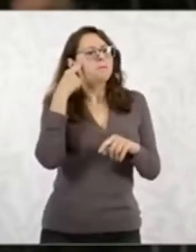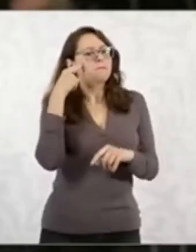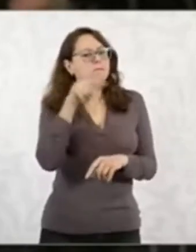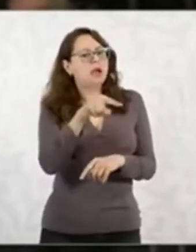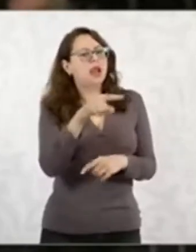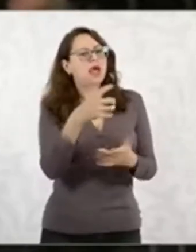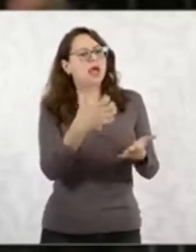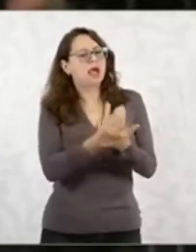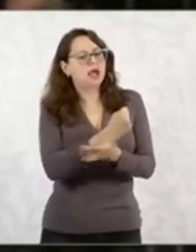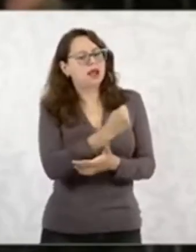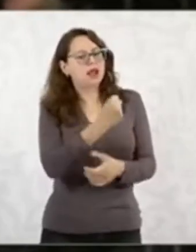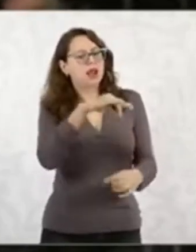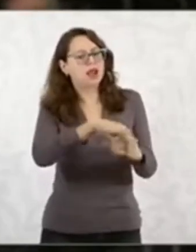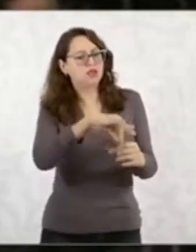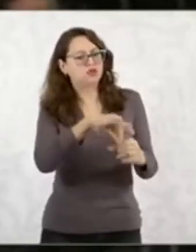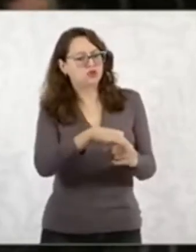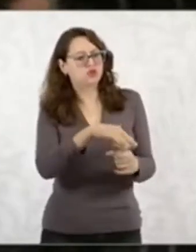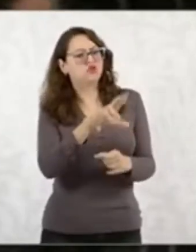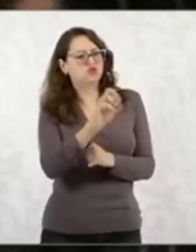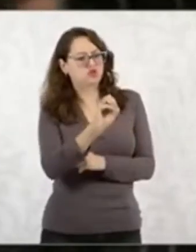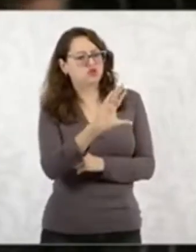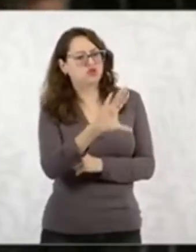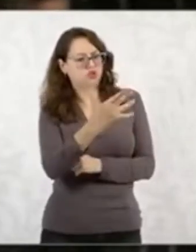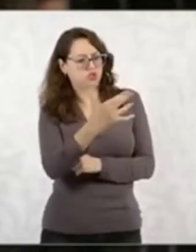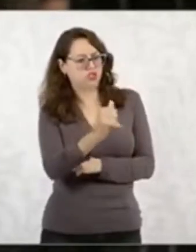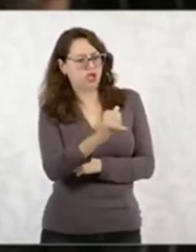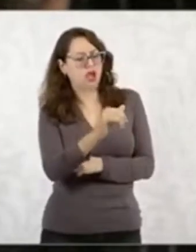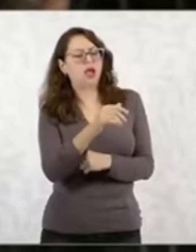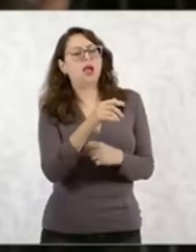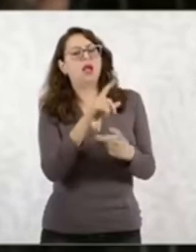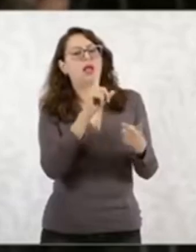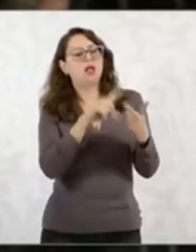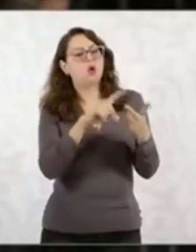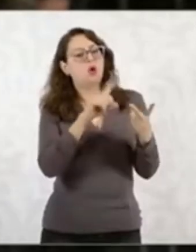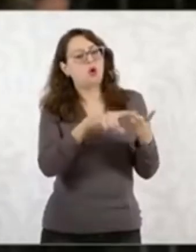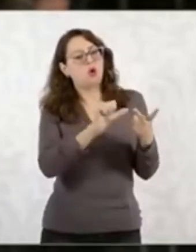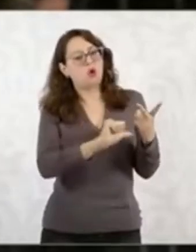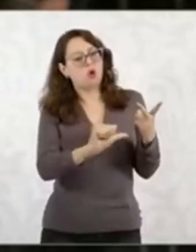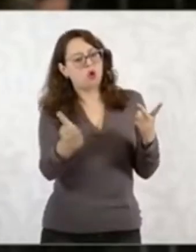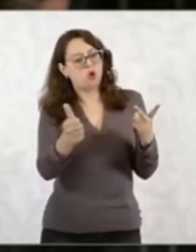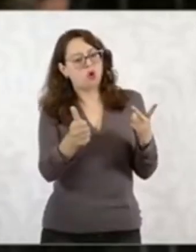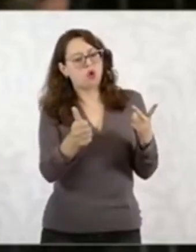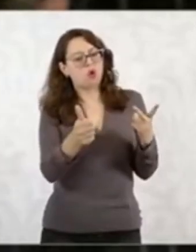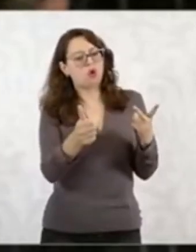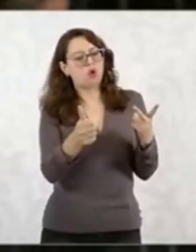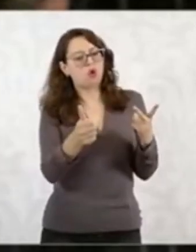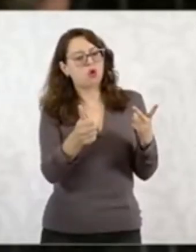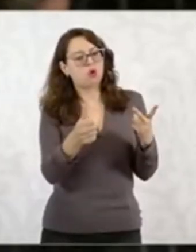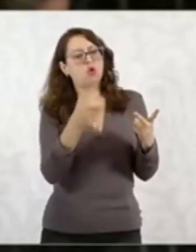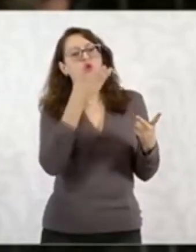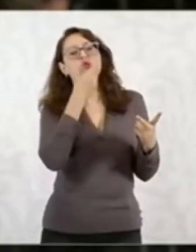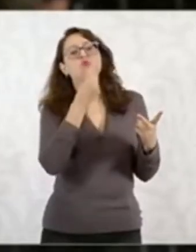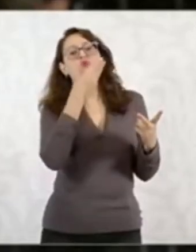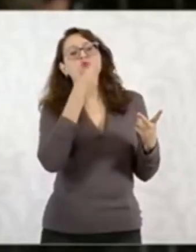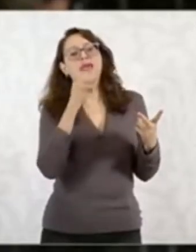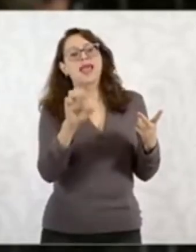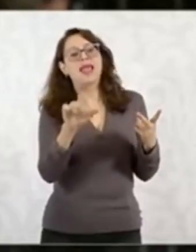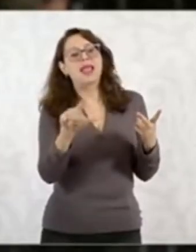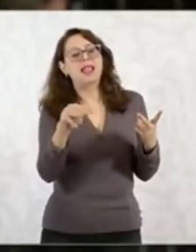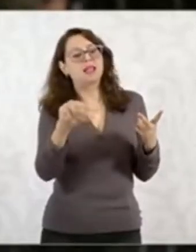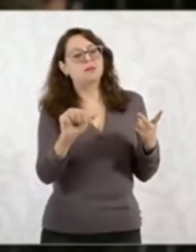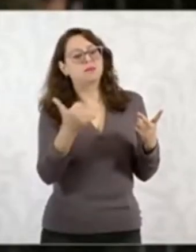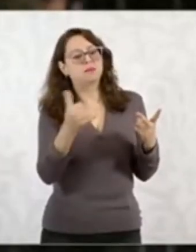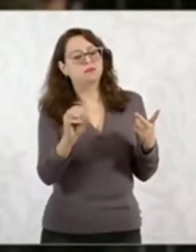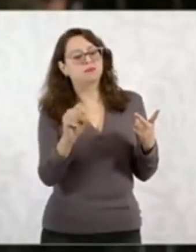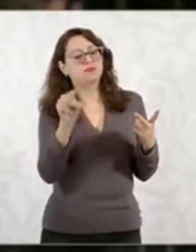elección en Sinaloa, y la otra lo que sucedió en el contexto de la captura de Mayo Zambada, quien habría dado a conocer